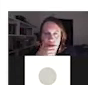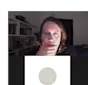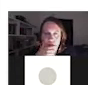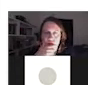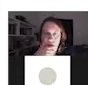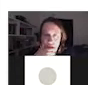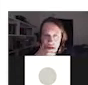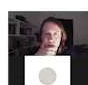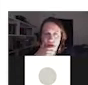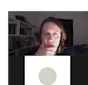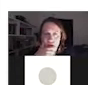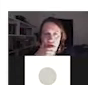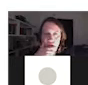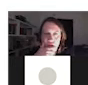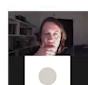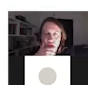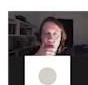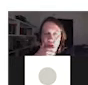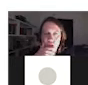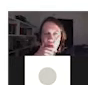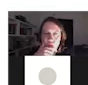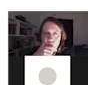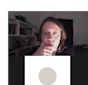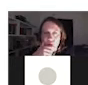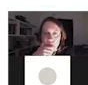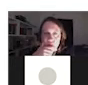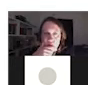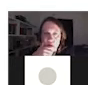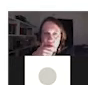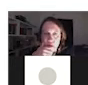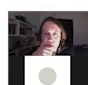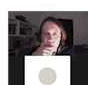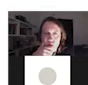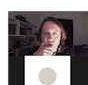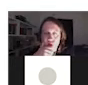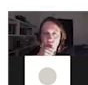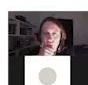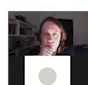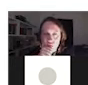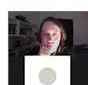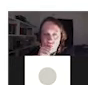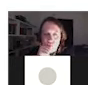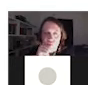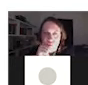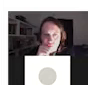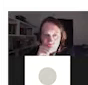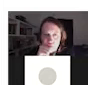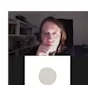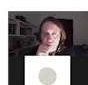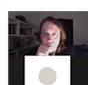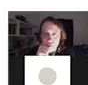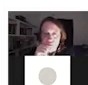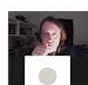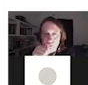colectiva, poner en común ciertos temas, juntarnos y de todas